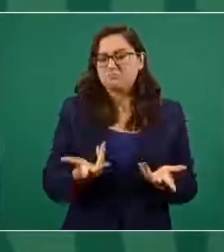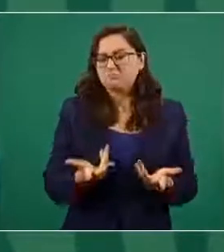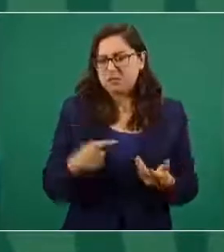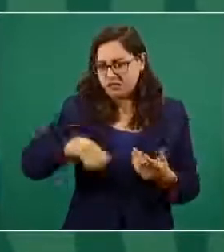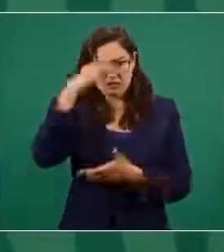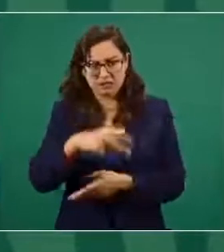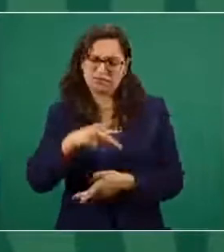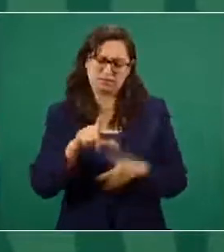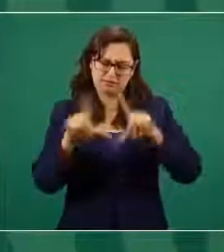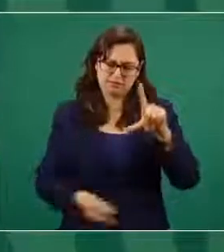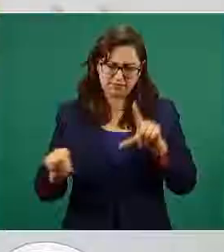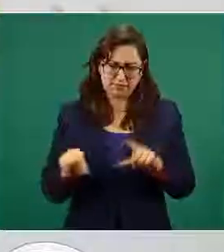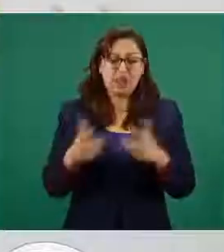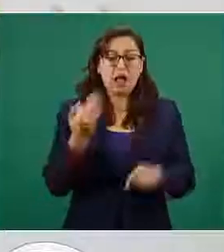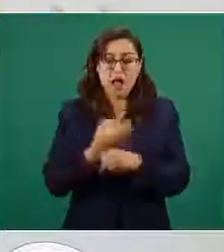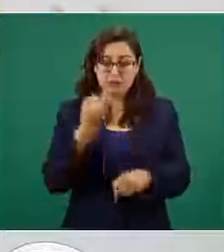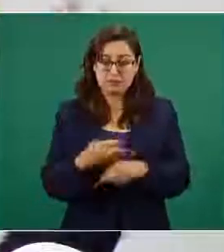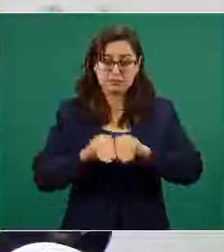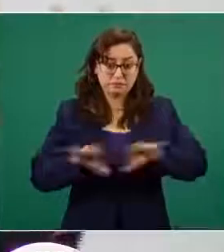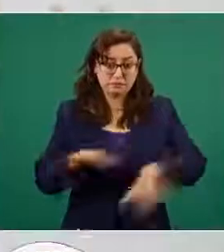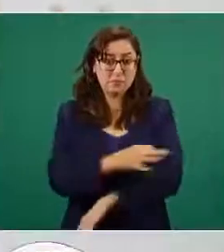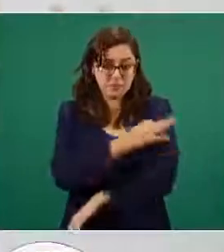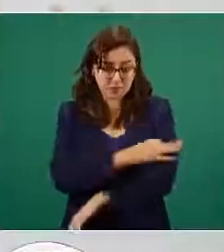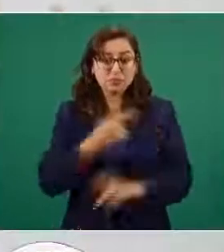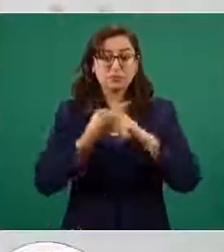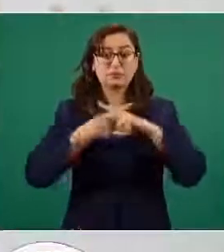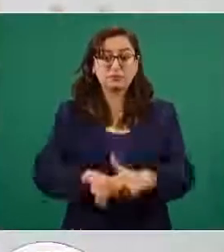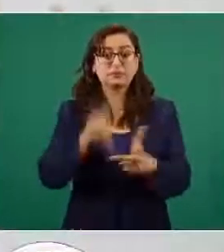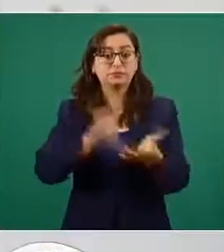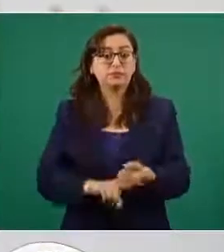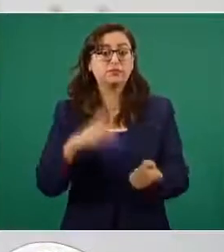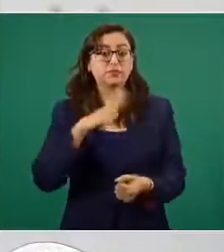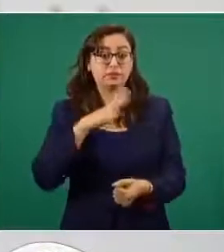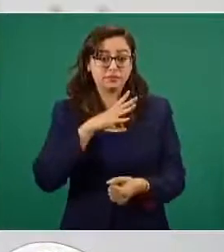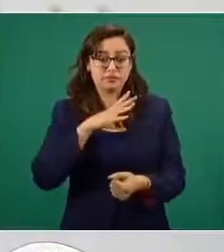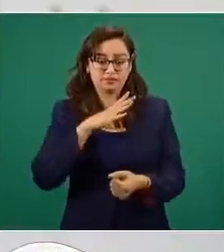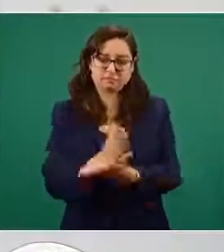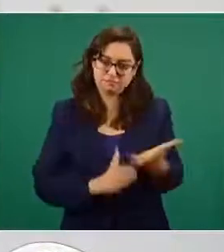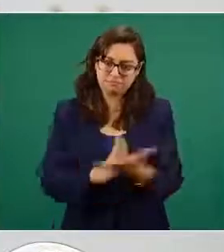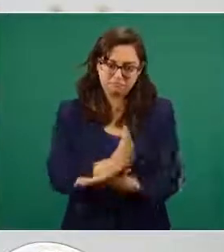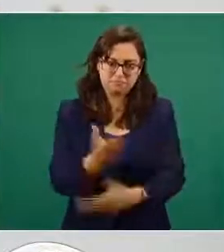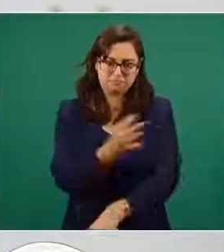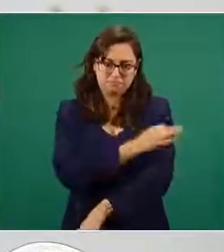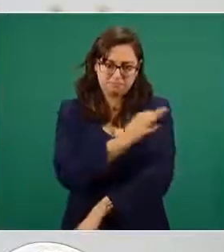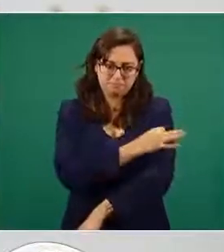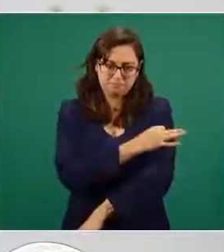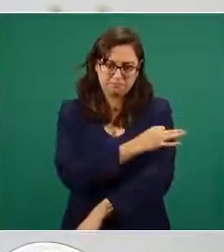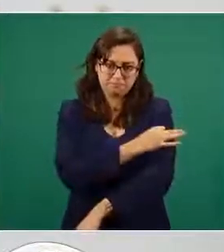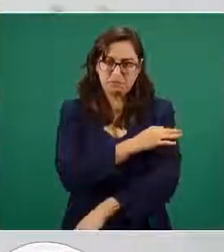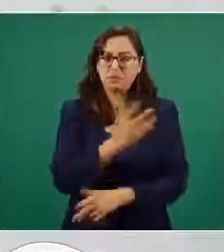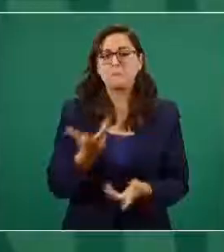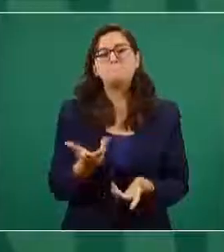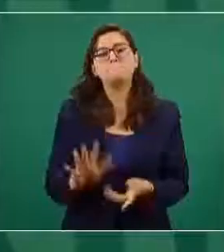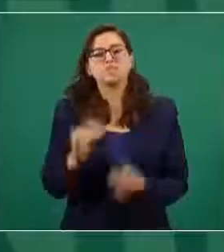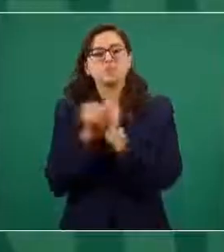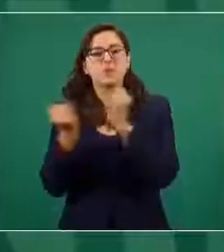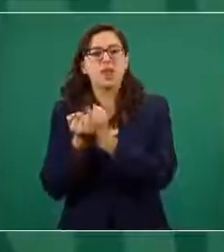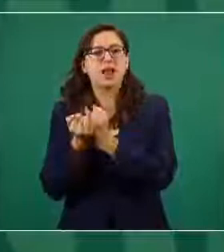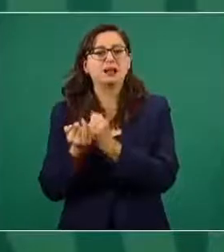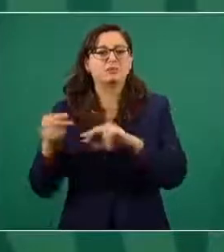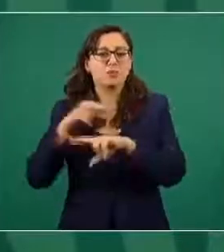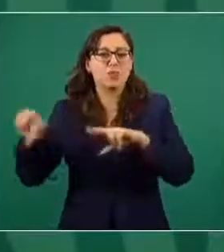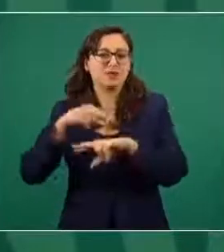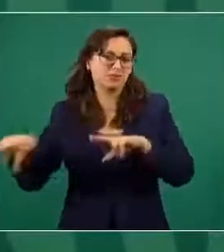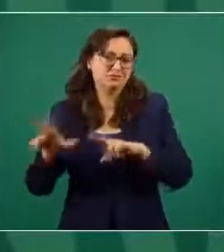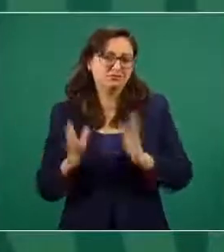que implementamos ahorita para arrancar la vacunación tiene un instrumento que le llamamos el pase de vacunación, en analogía con los pases de abordar de las aeronaves. Y como